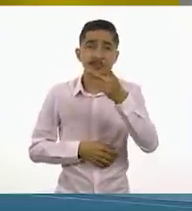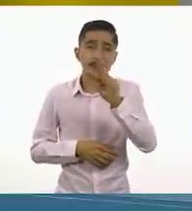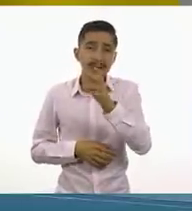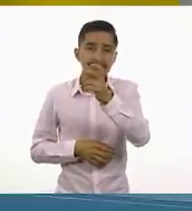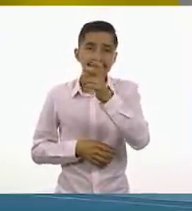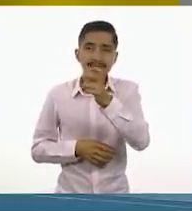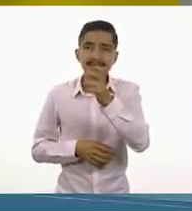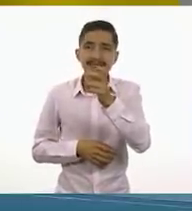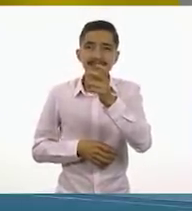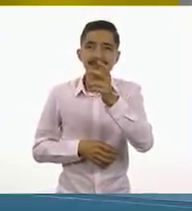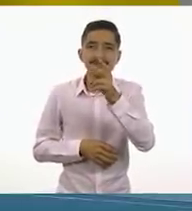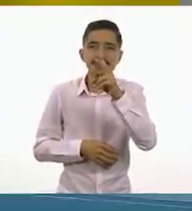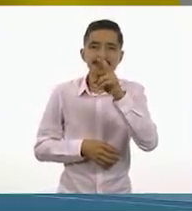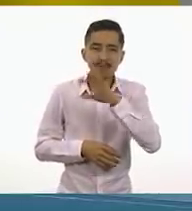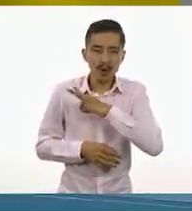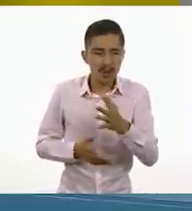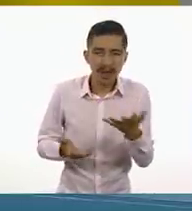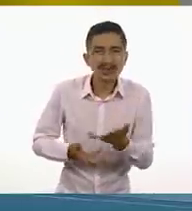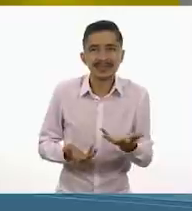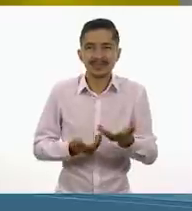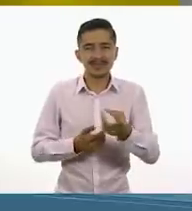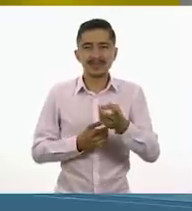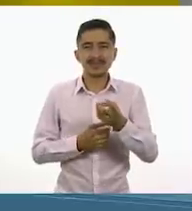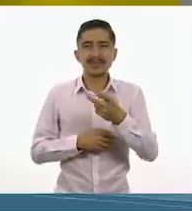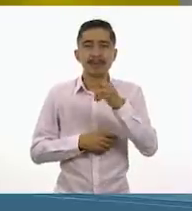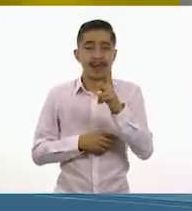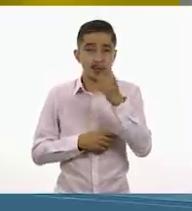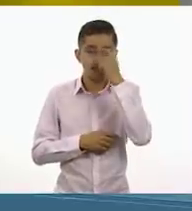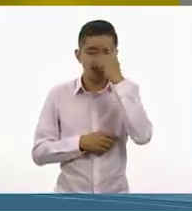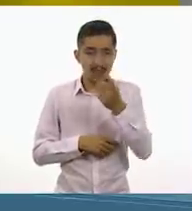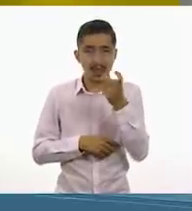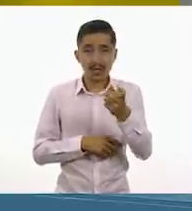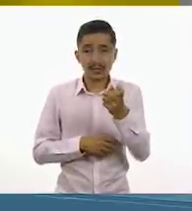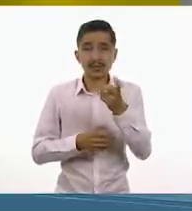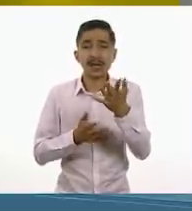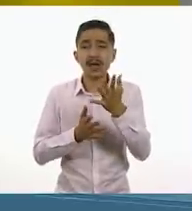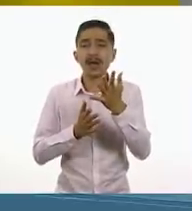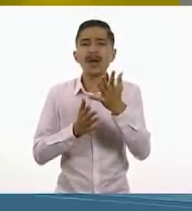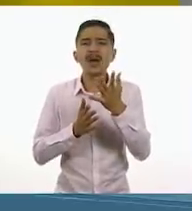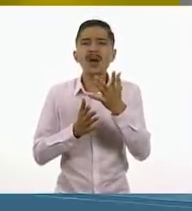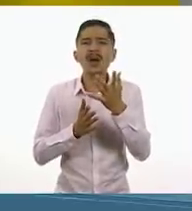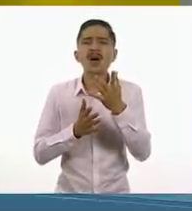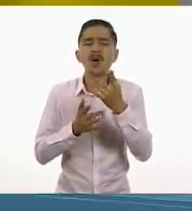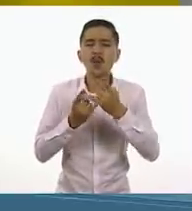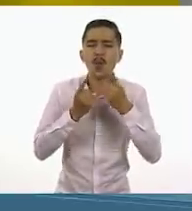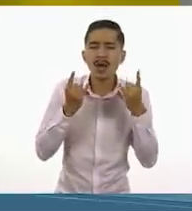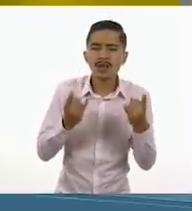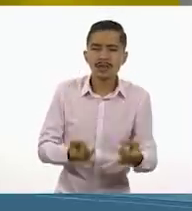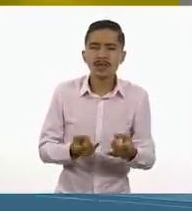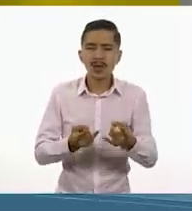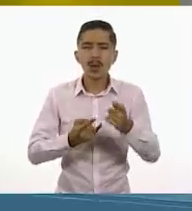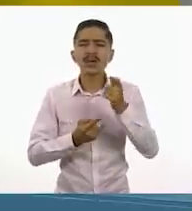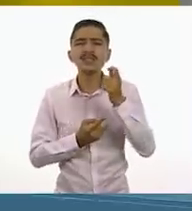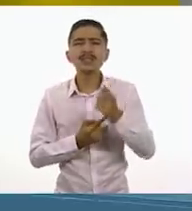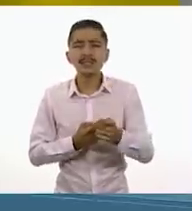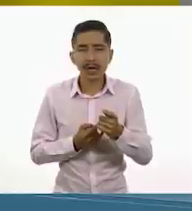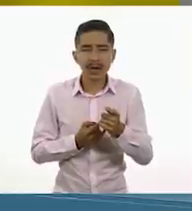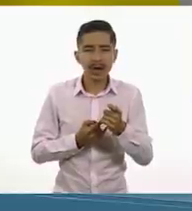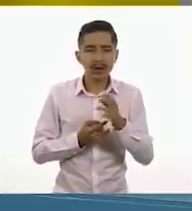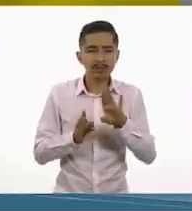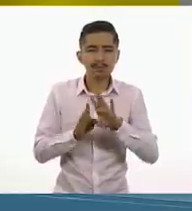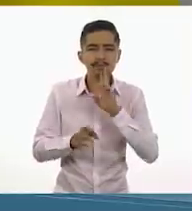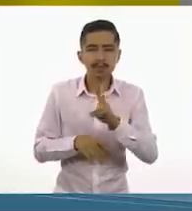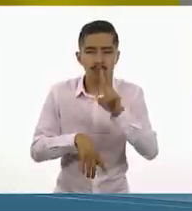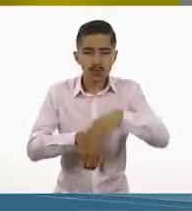harían irrealizable. Pero al escribir este cuento, Jorge Luis Borges trata de recordarnos lo difícil que resulta representar